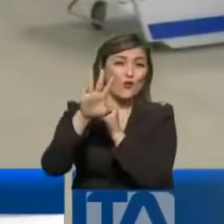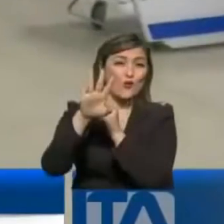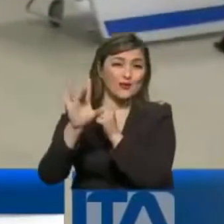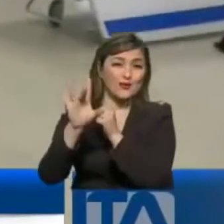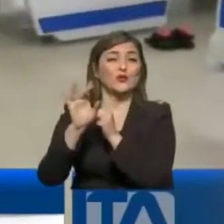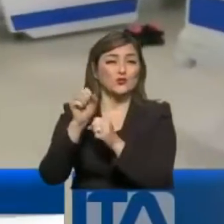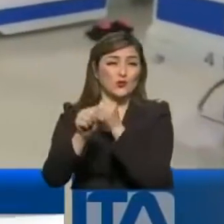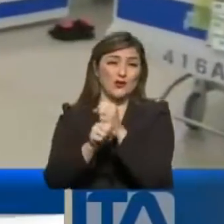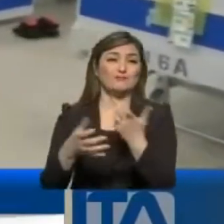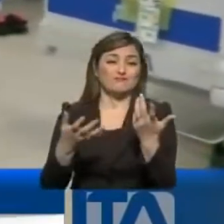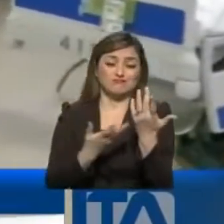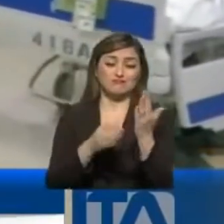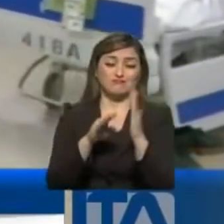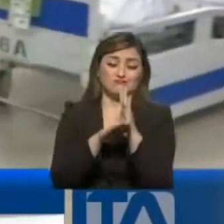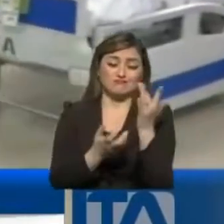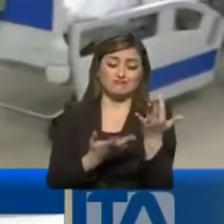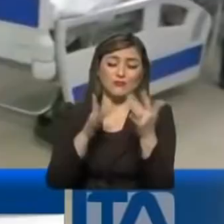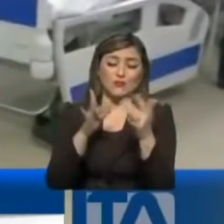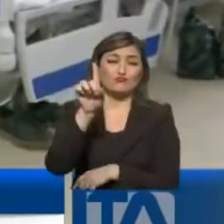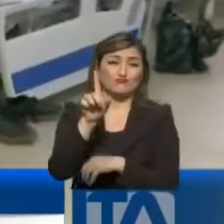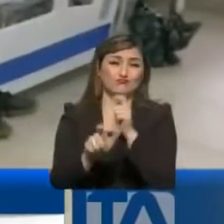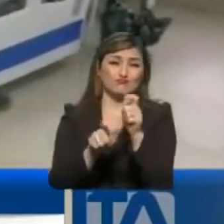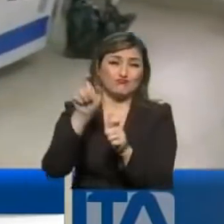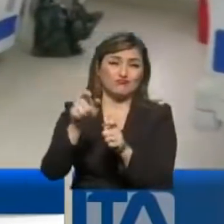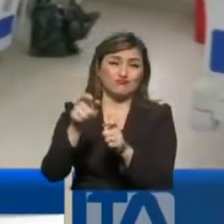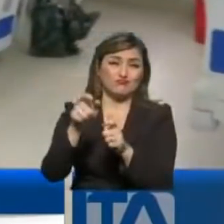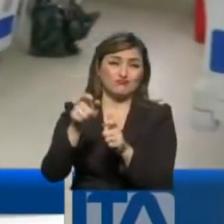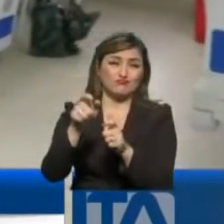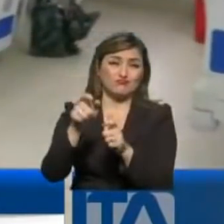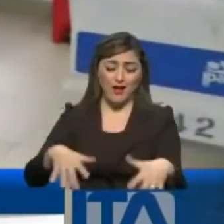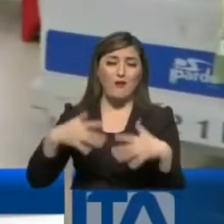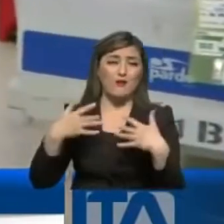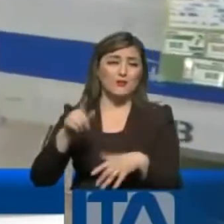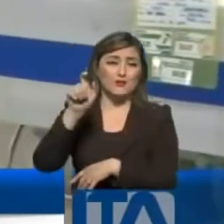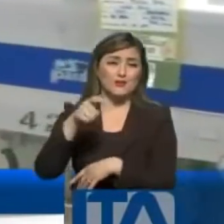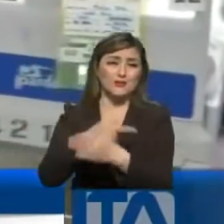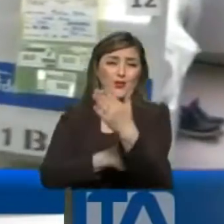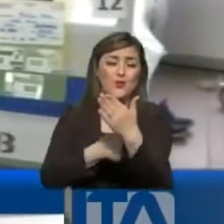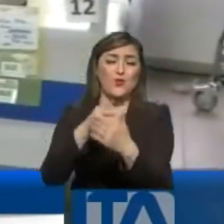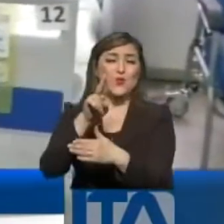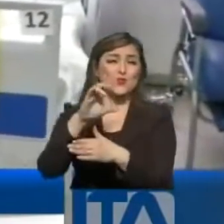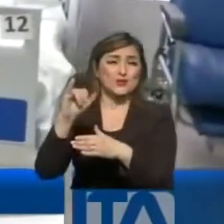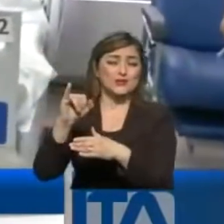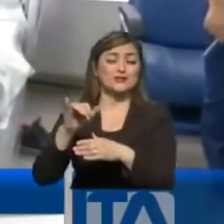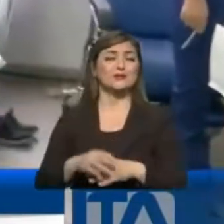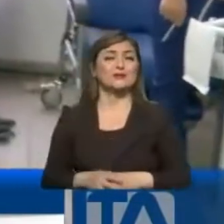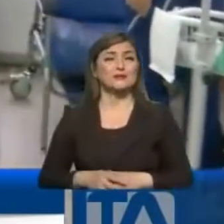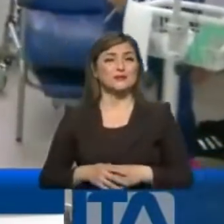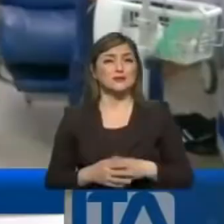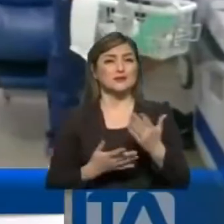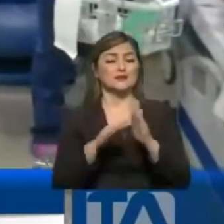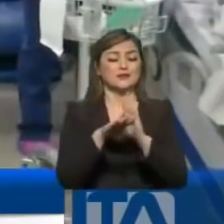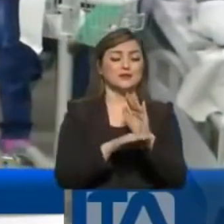18 y para la lista de espera de 80 personas que quieren cuidados de interés. Además de que tenemos también una lista de espera